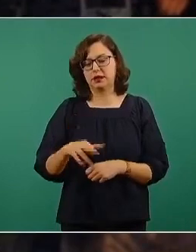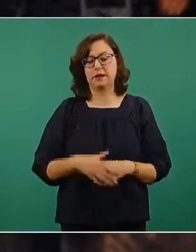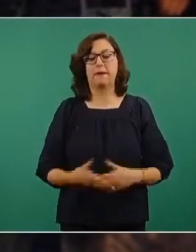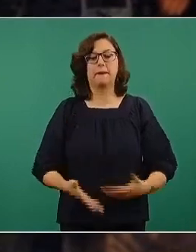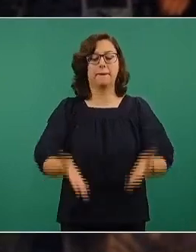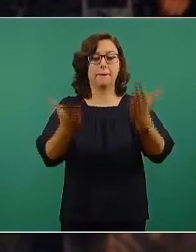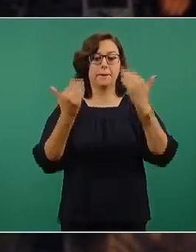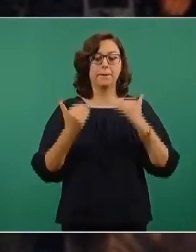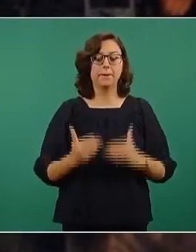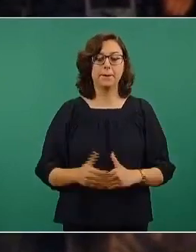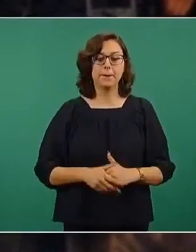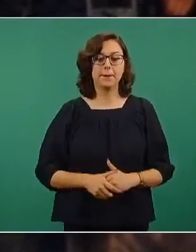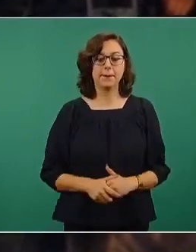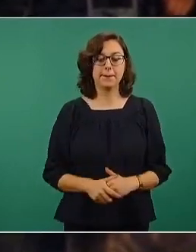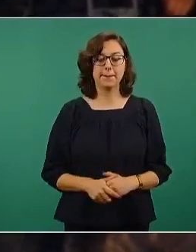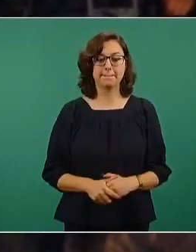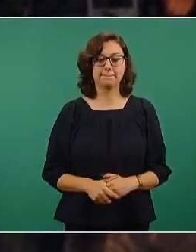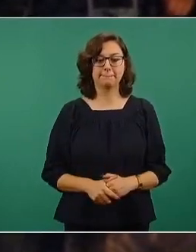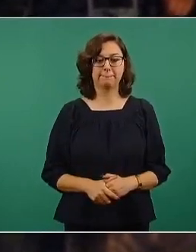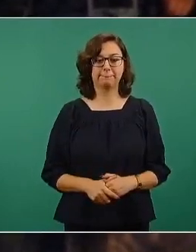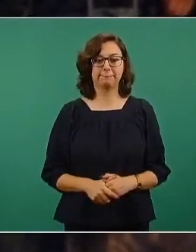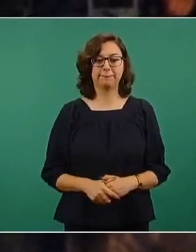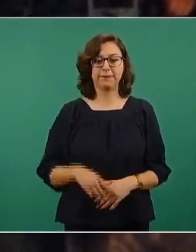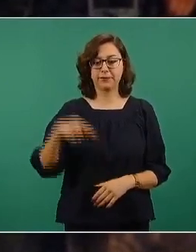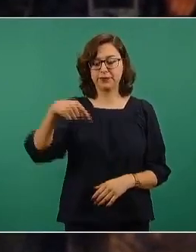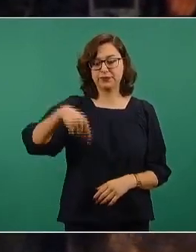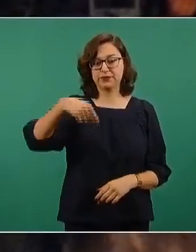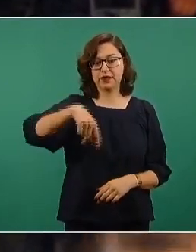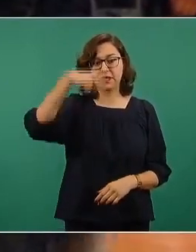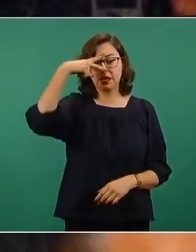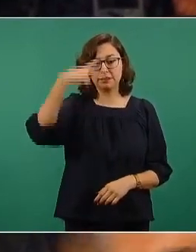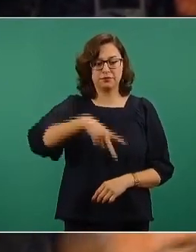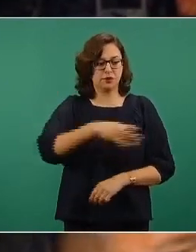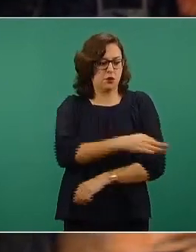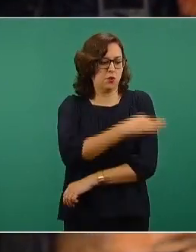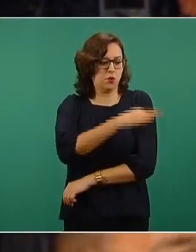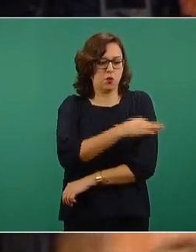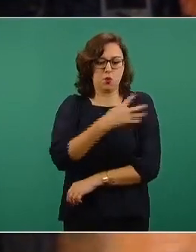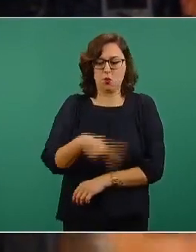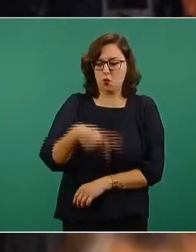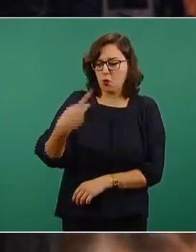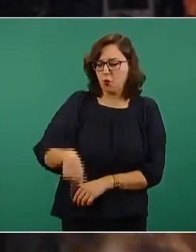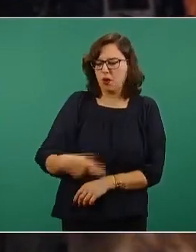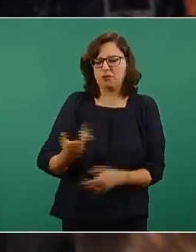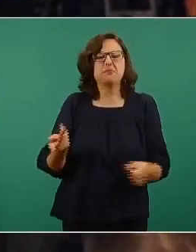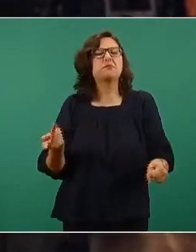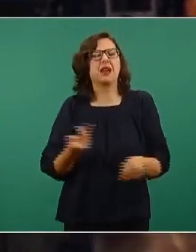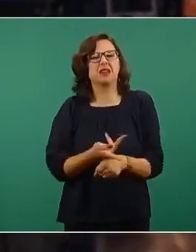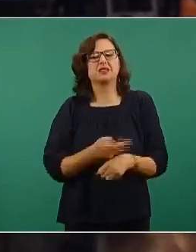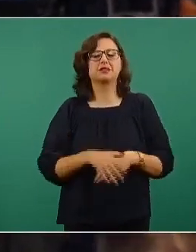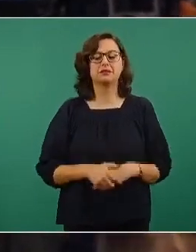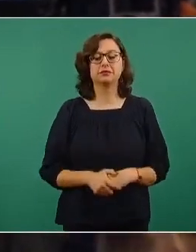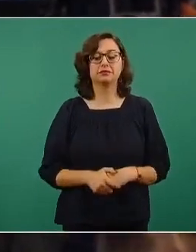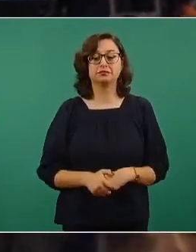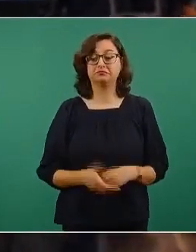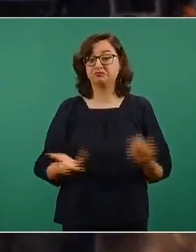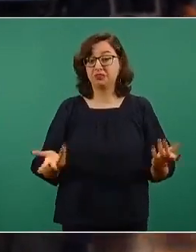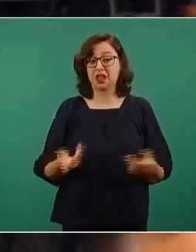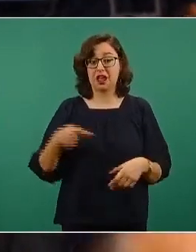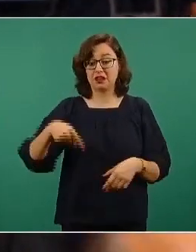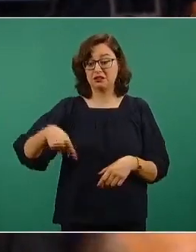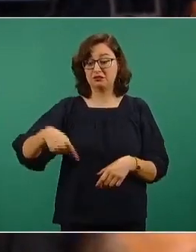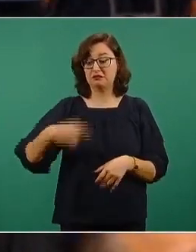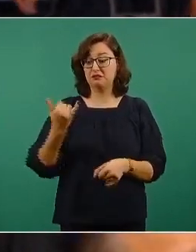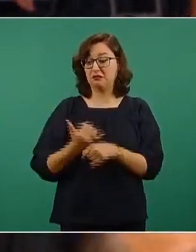vacunas que se estaban desarrollando en nuestro país? Las instituciones han mencionado que el principal obstáculo han sido